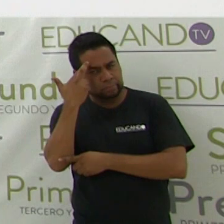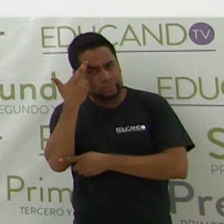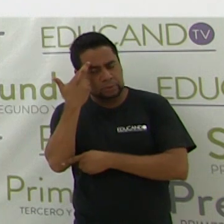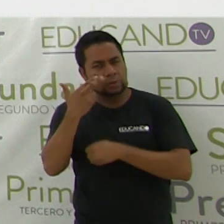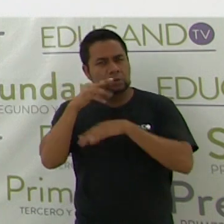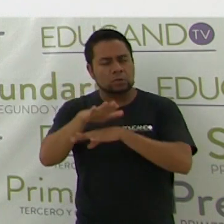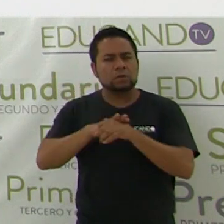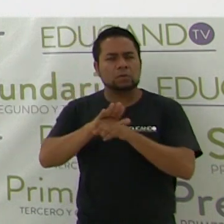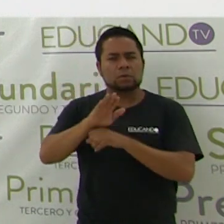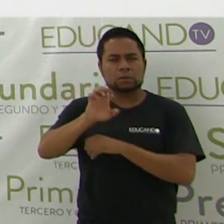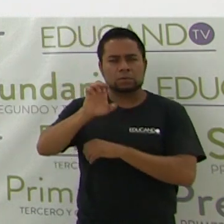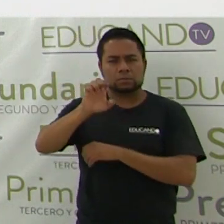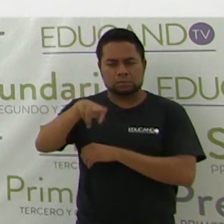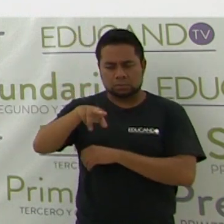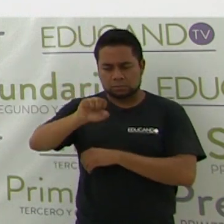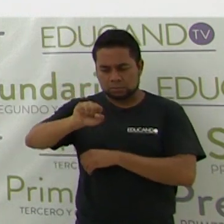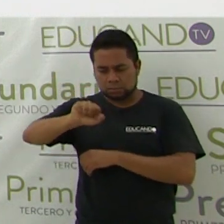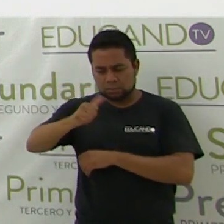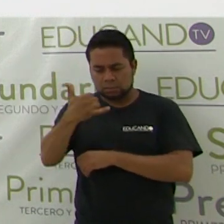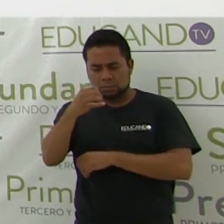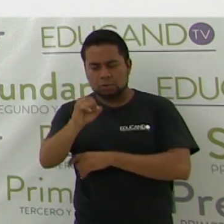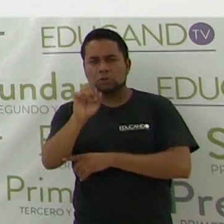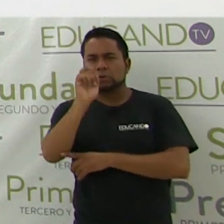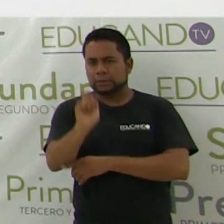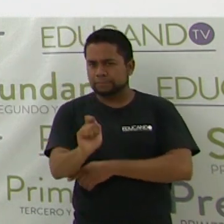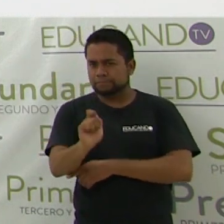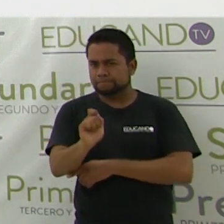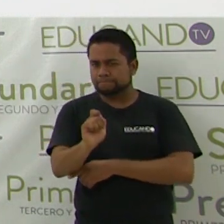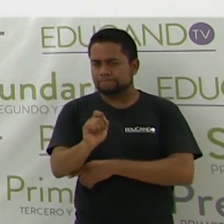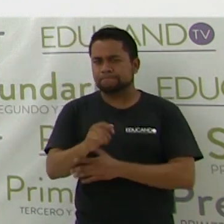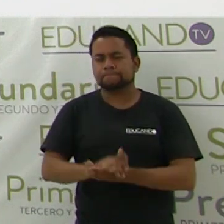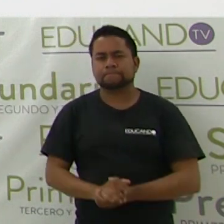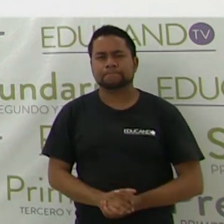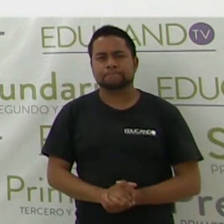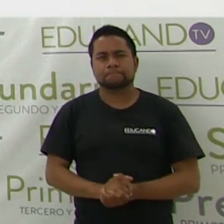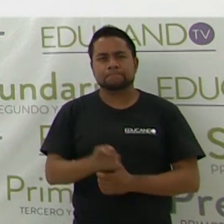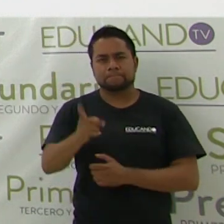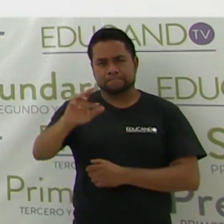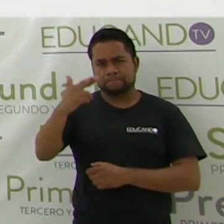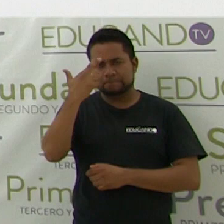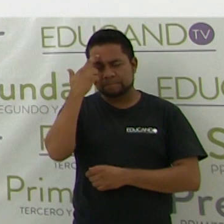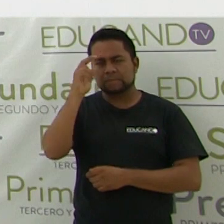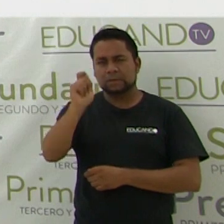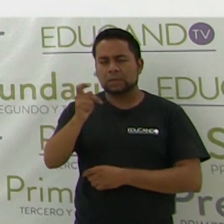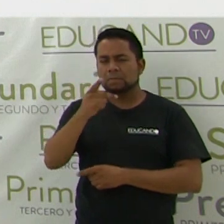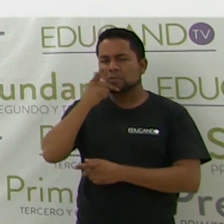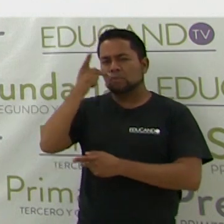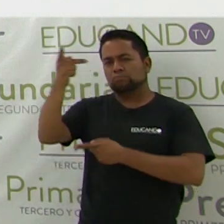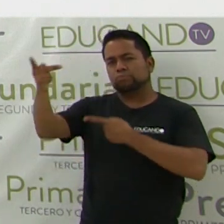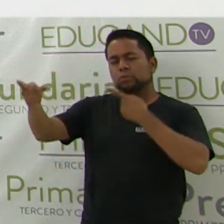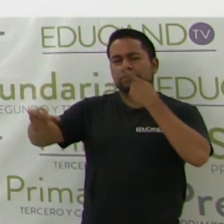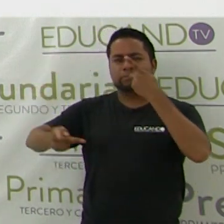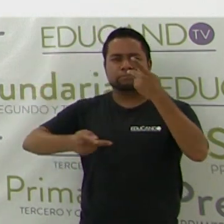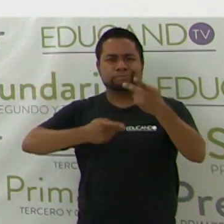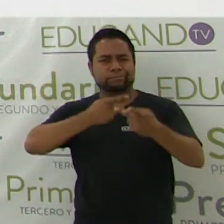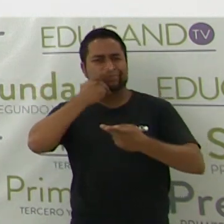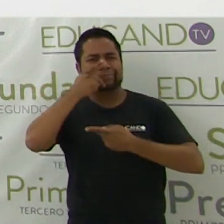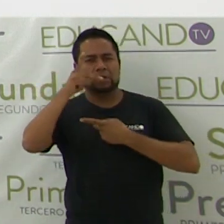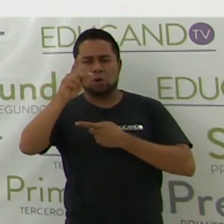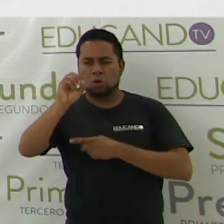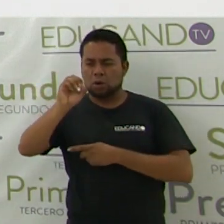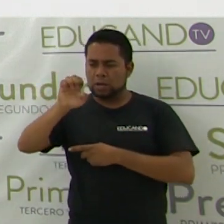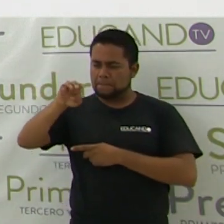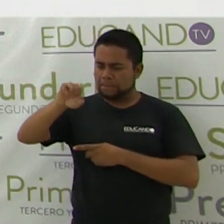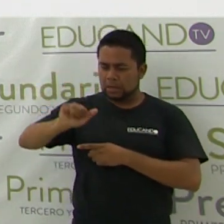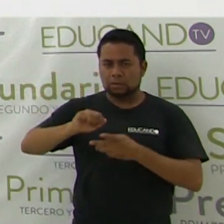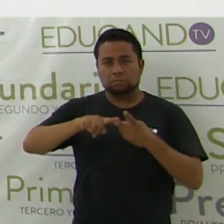del ensayo? ¿Qué recuerdan ustedes de un poema? ¿Qué recuerdan